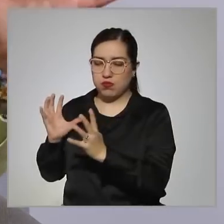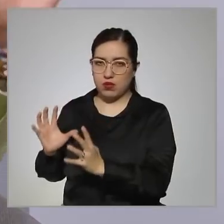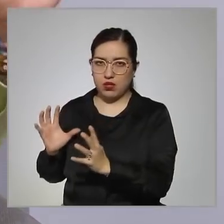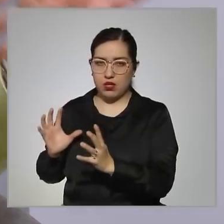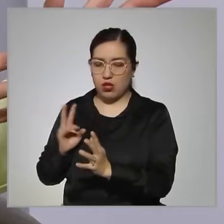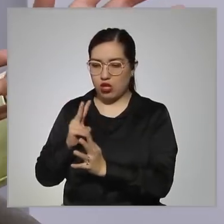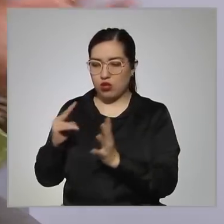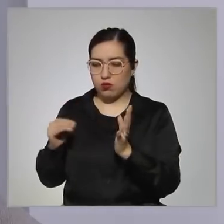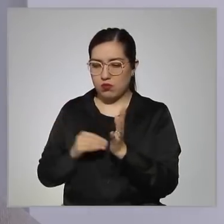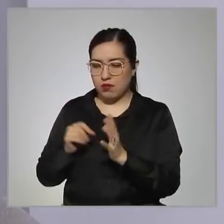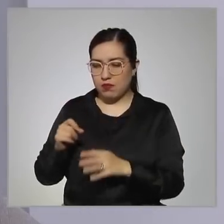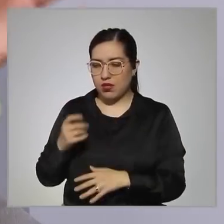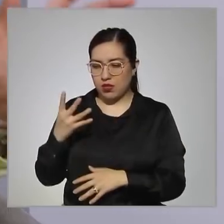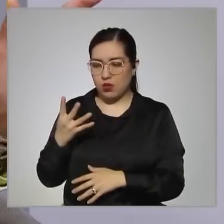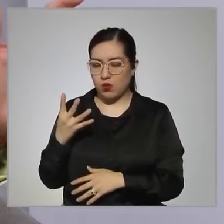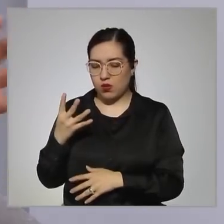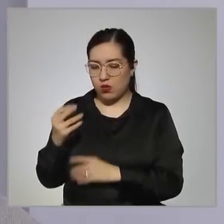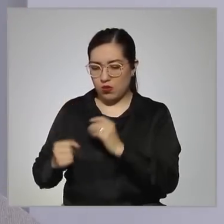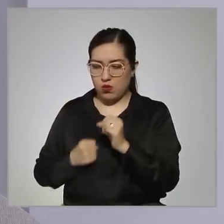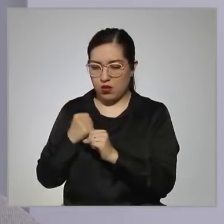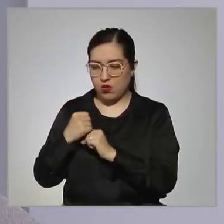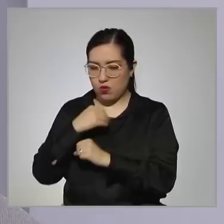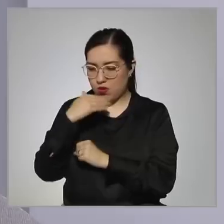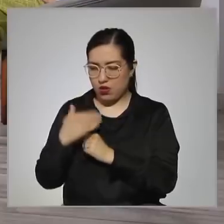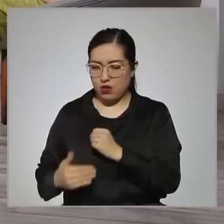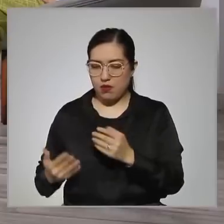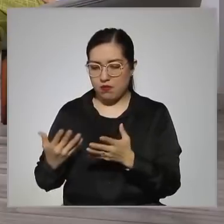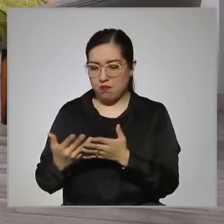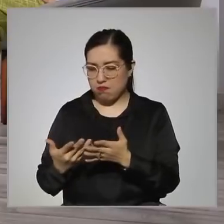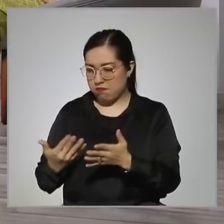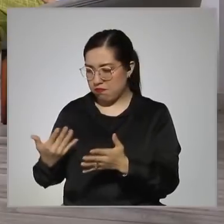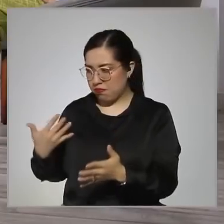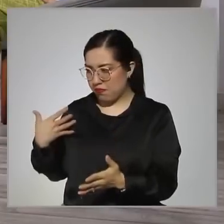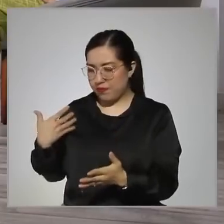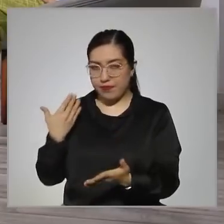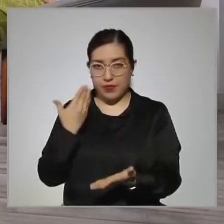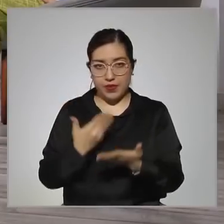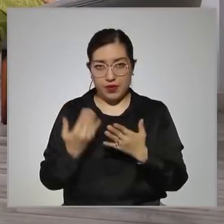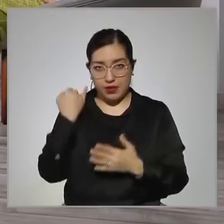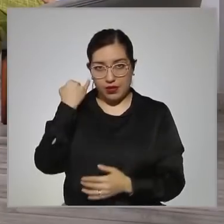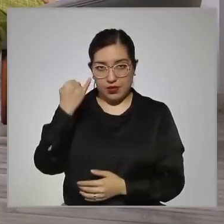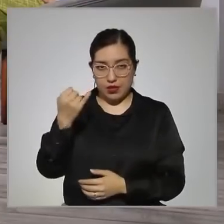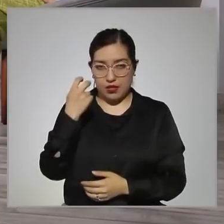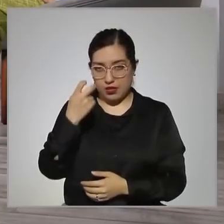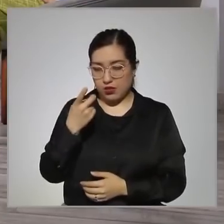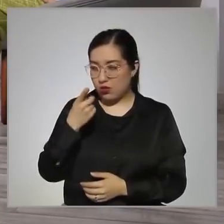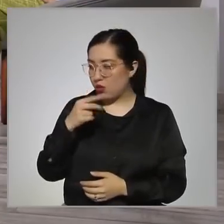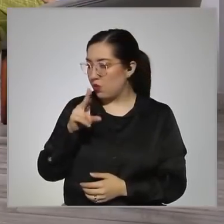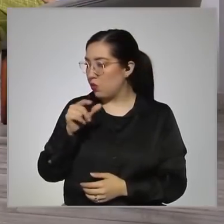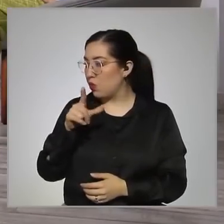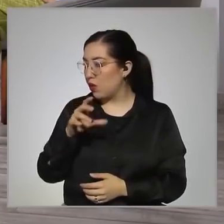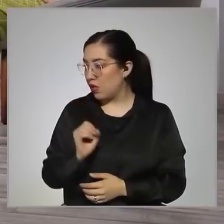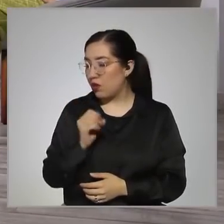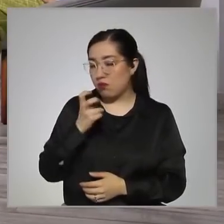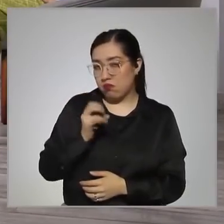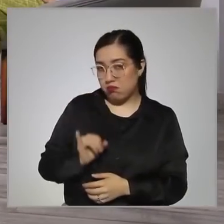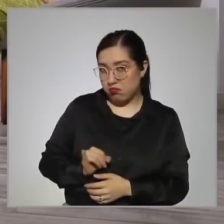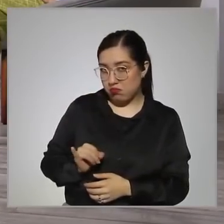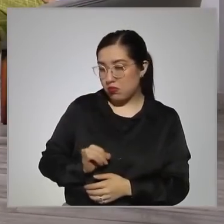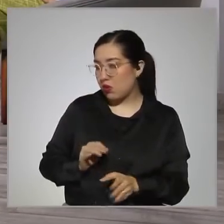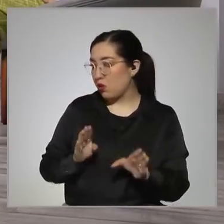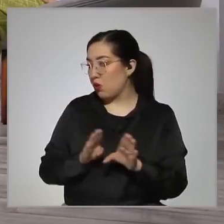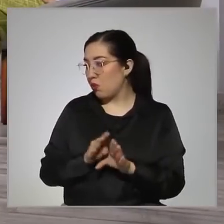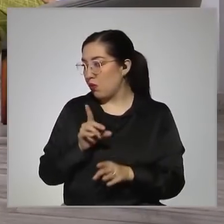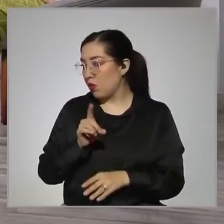que se me fue, esto es lo que se acabó. Y la idea del duelo me parece muy interesante, cómo se viven los duelos cuando